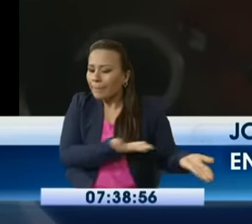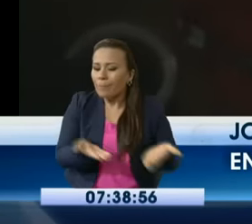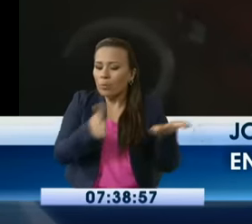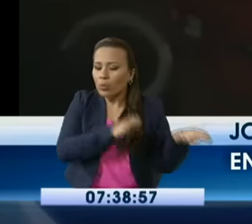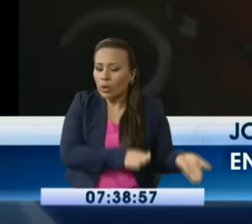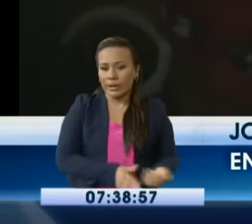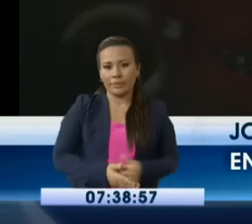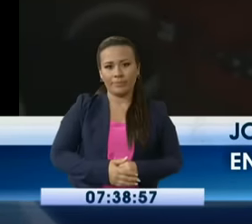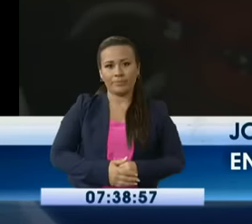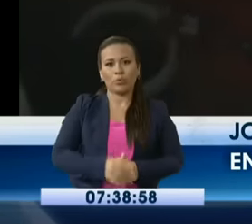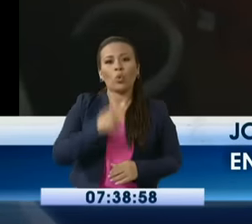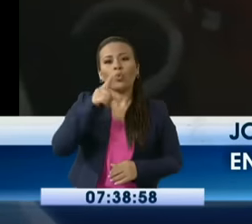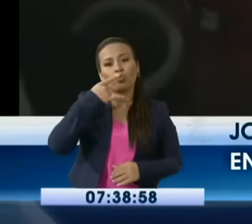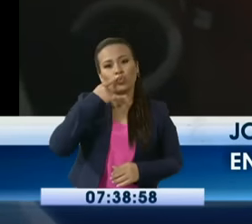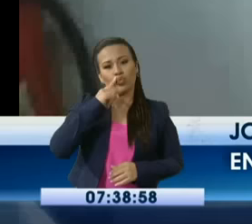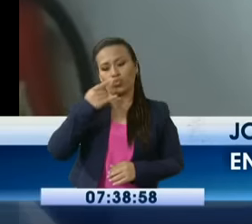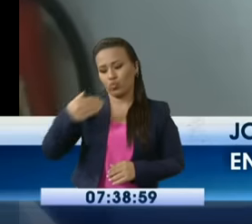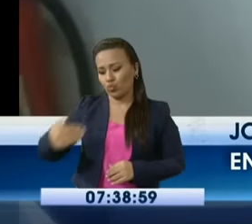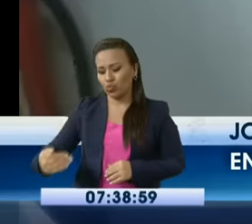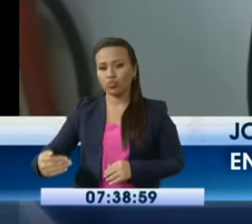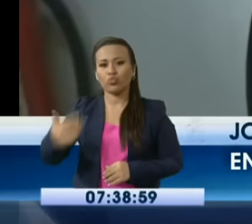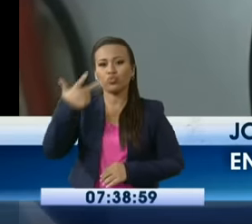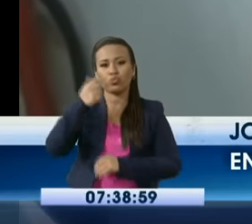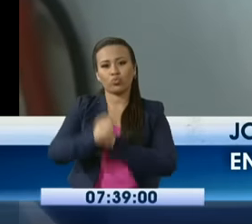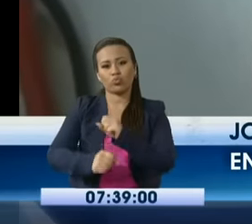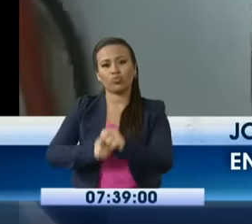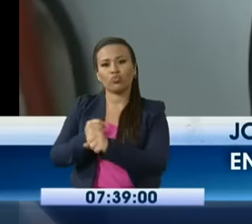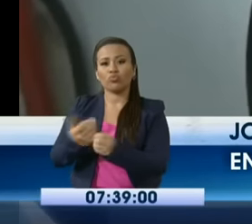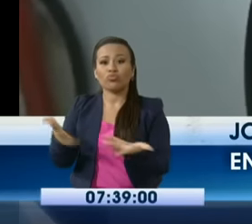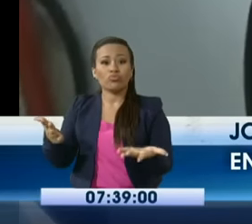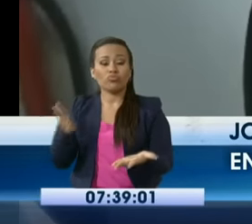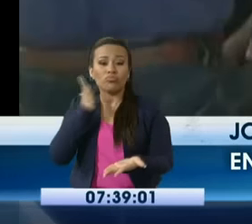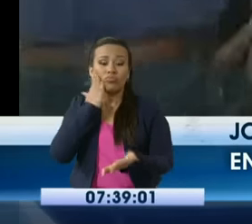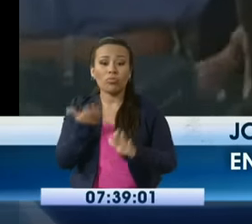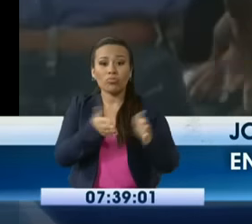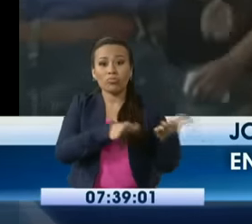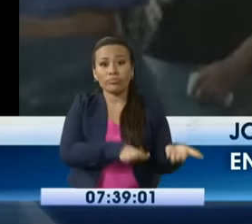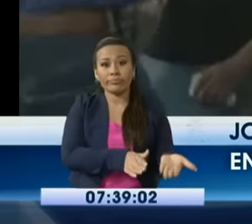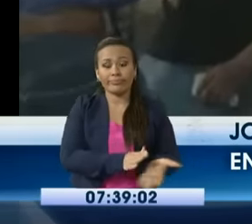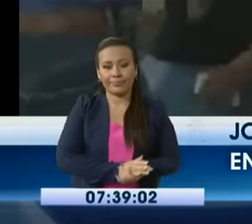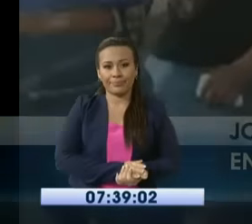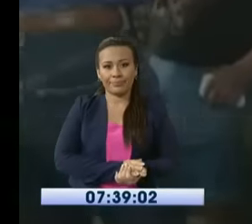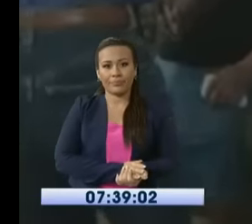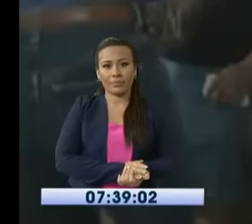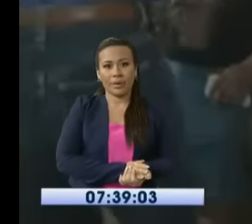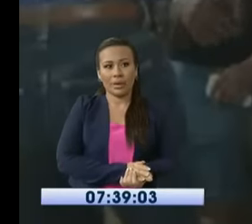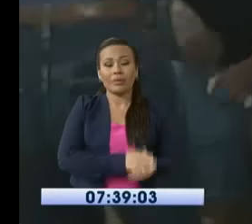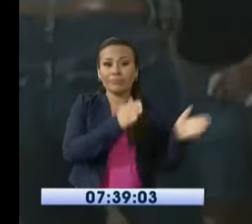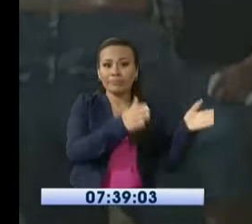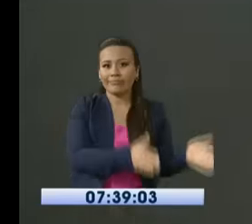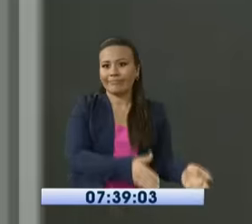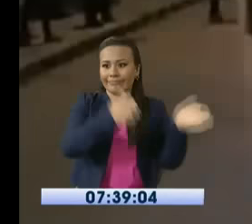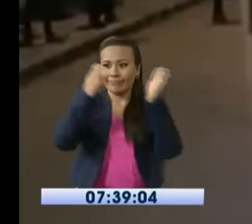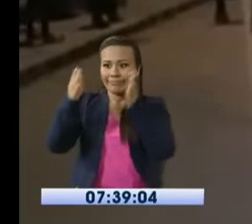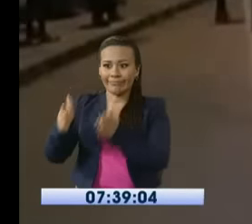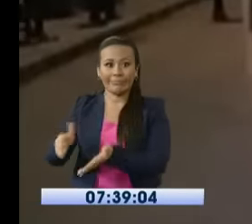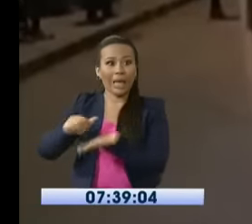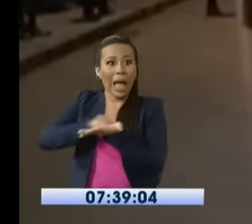de 3 años de edad queda en la orfandad. Y nos trasladamos hasta la provincia de La Suay, en